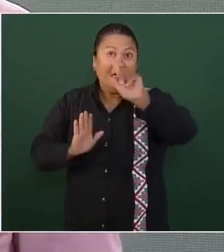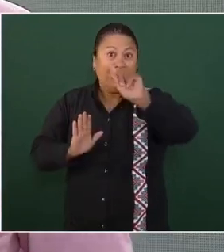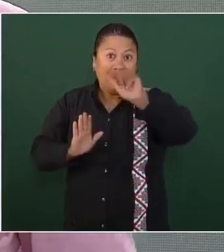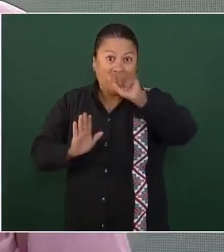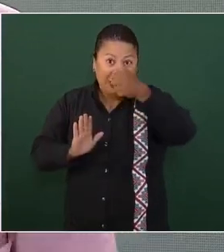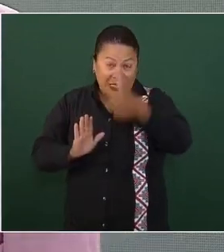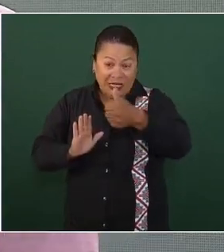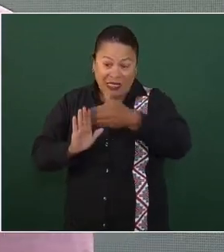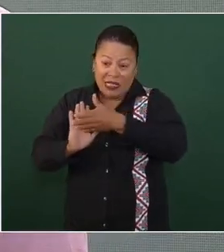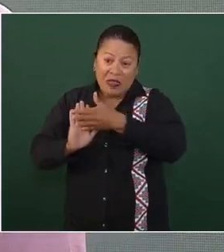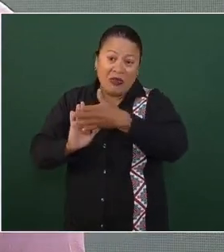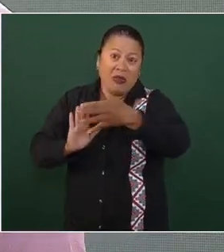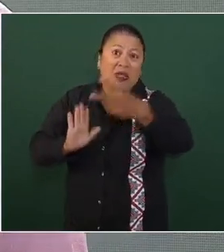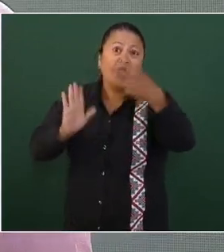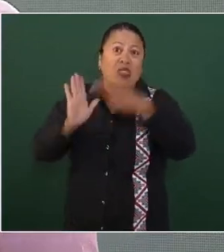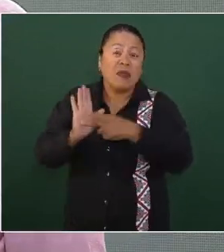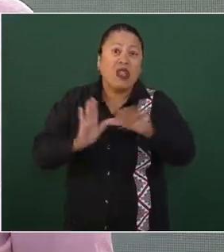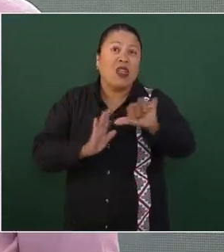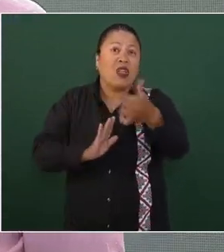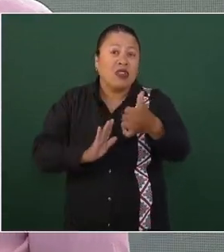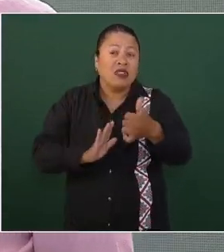hasta el 2011